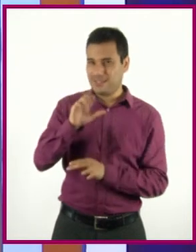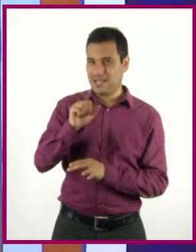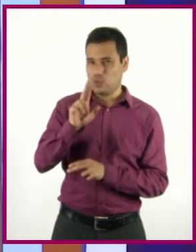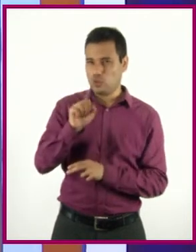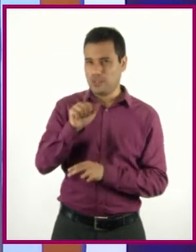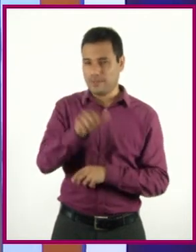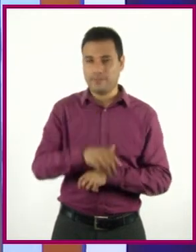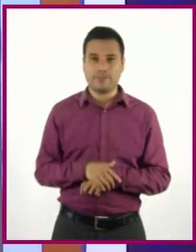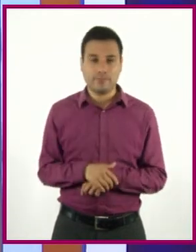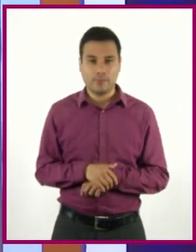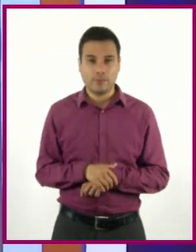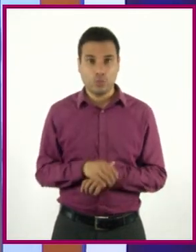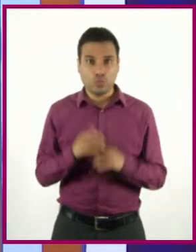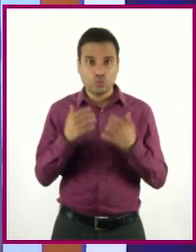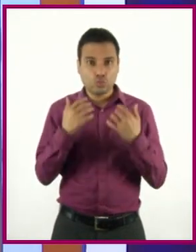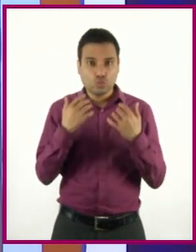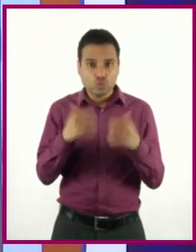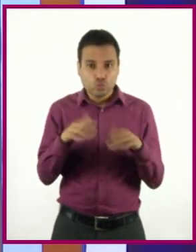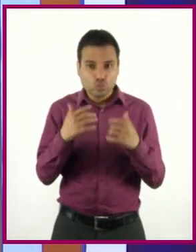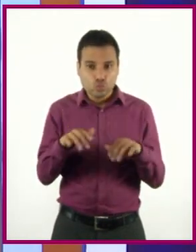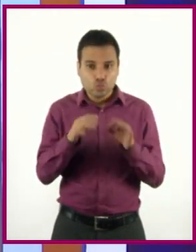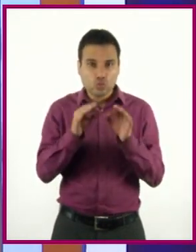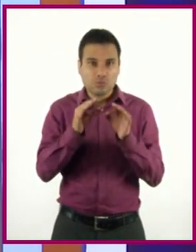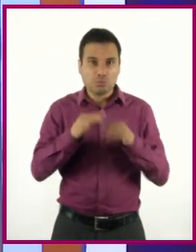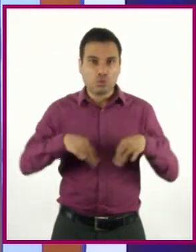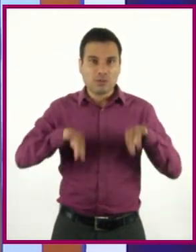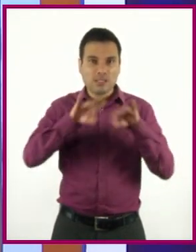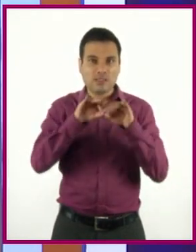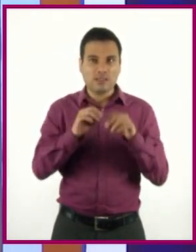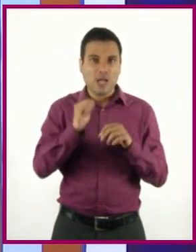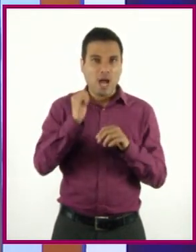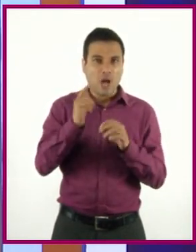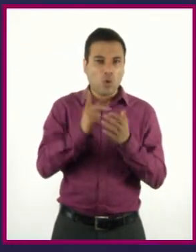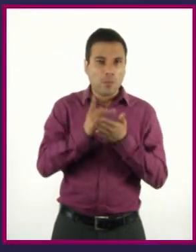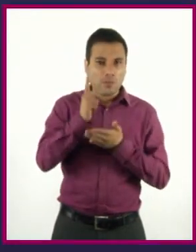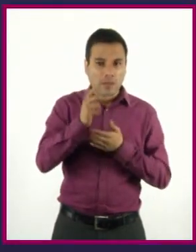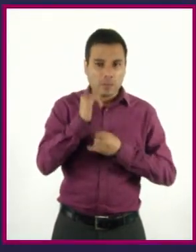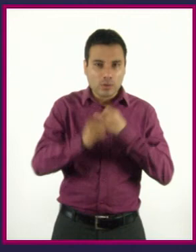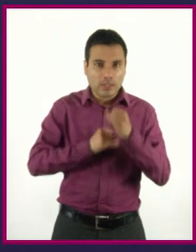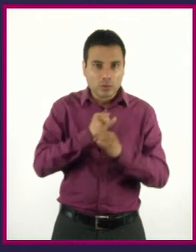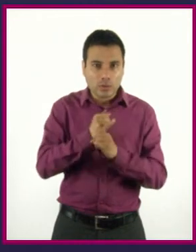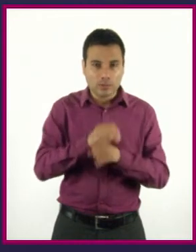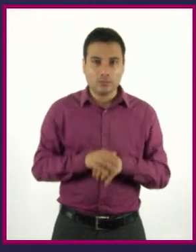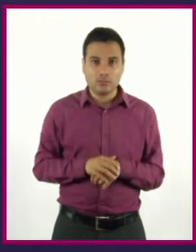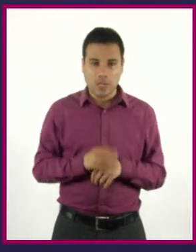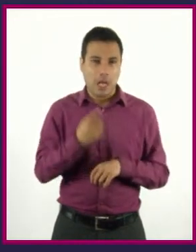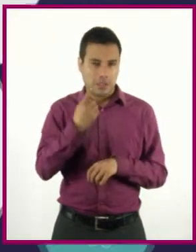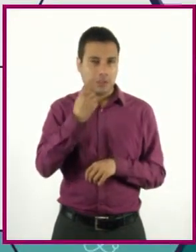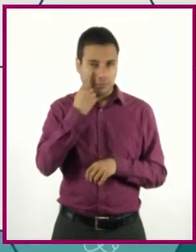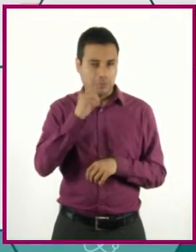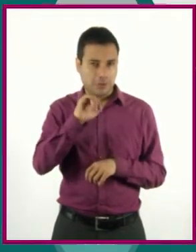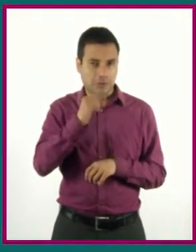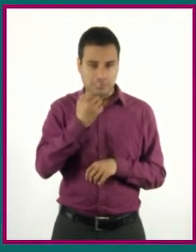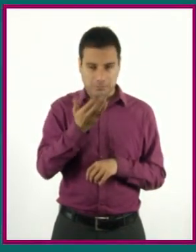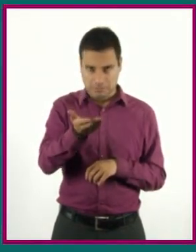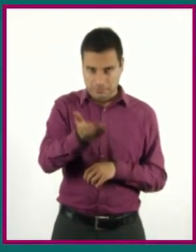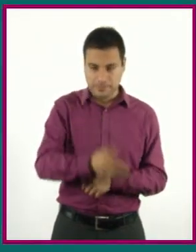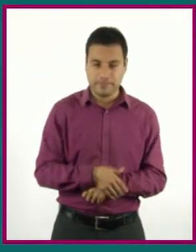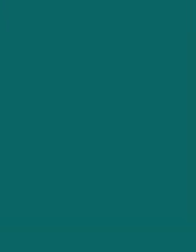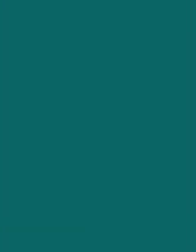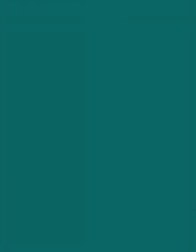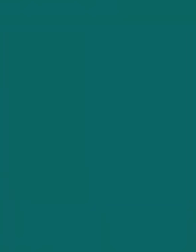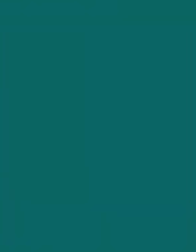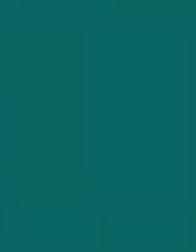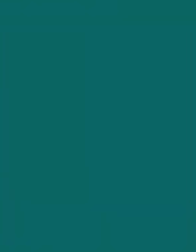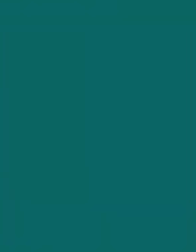Reconocimientos importantísimos. ¿Tuvo algún premio internacional? Por mencionar algunos, el gobierno español